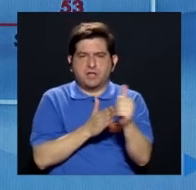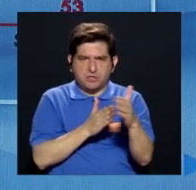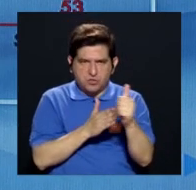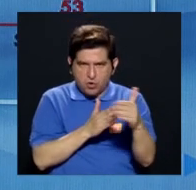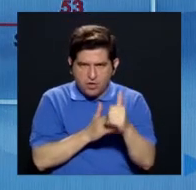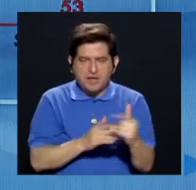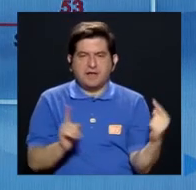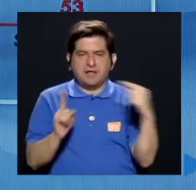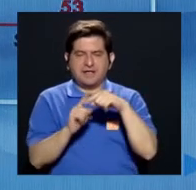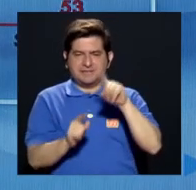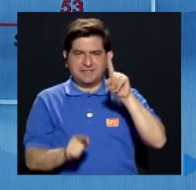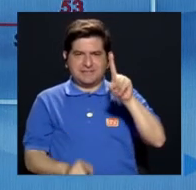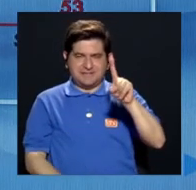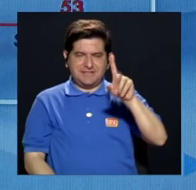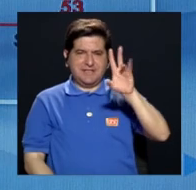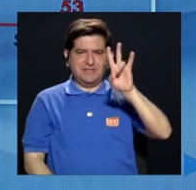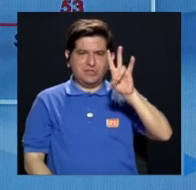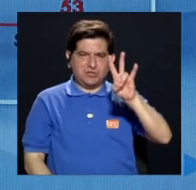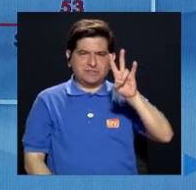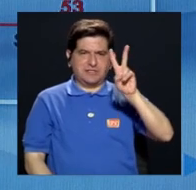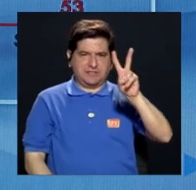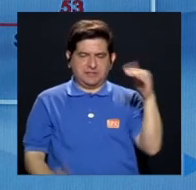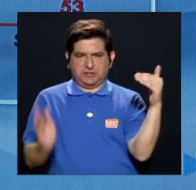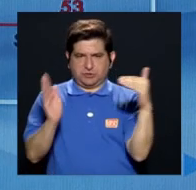$82,000 a